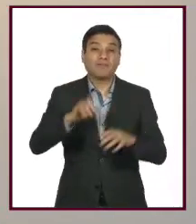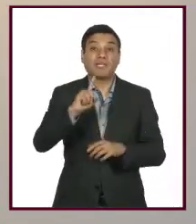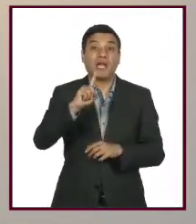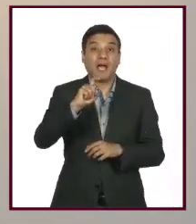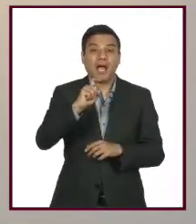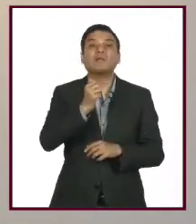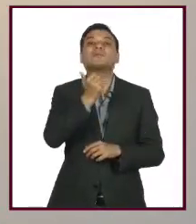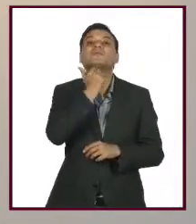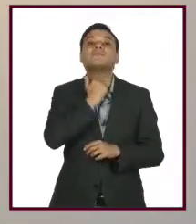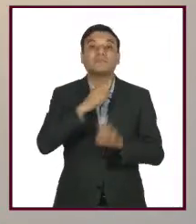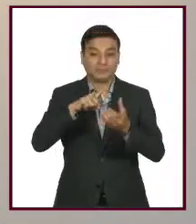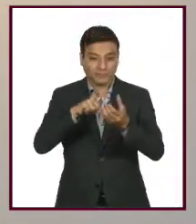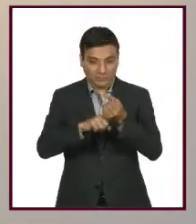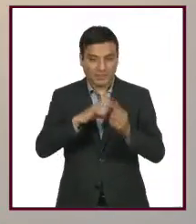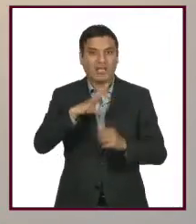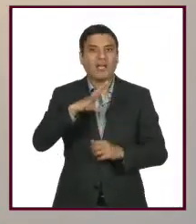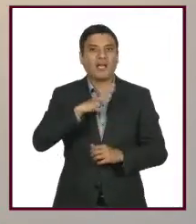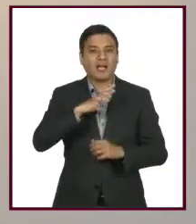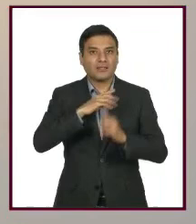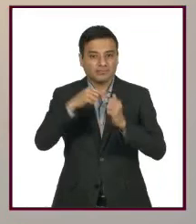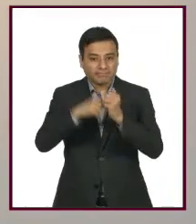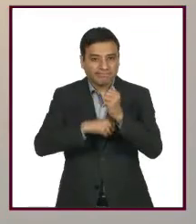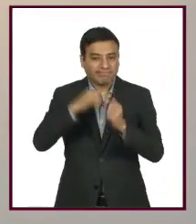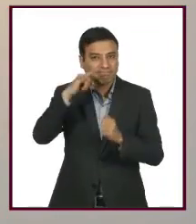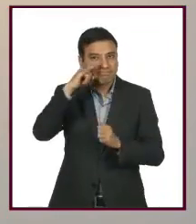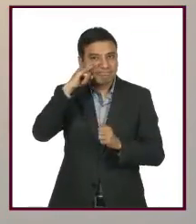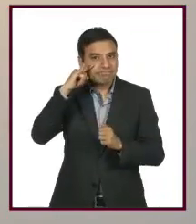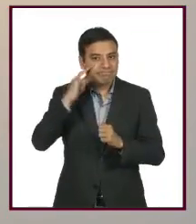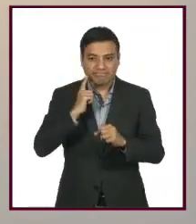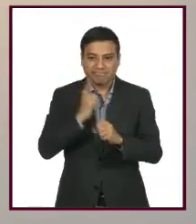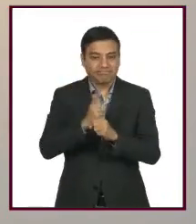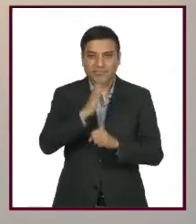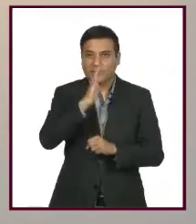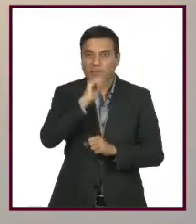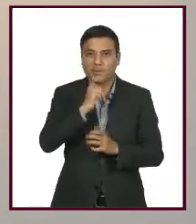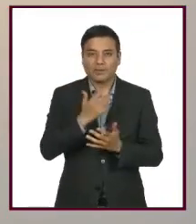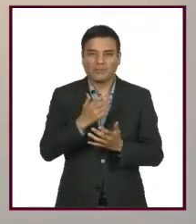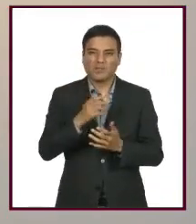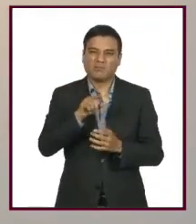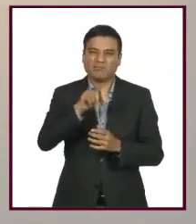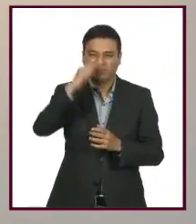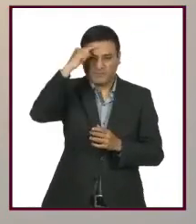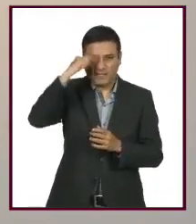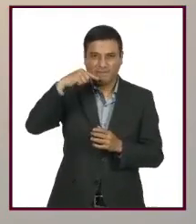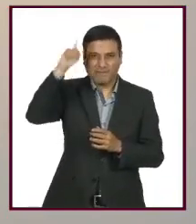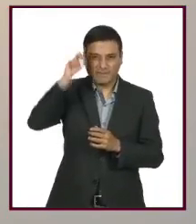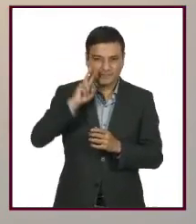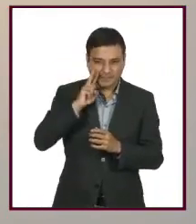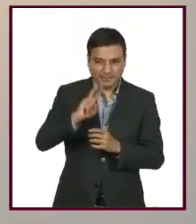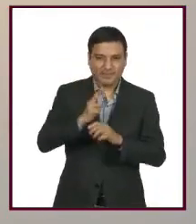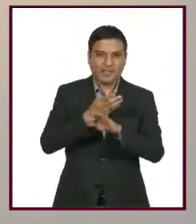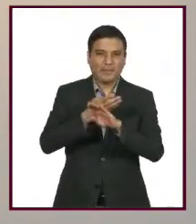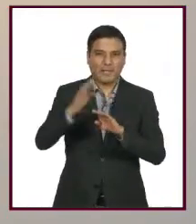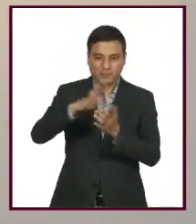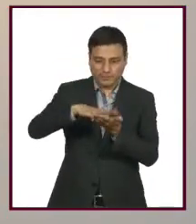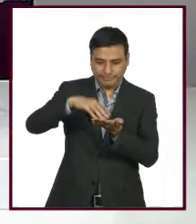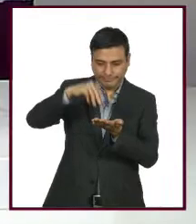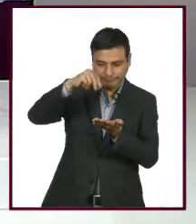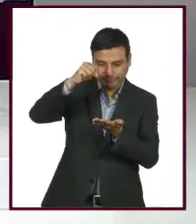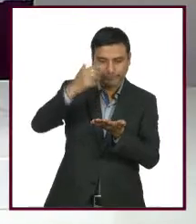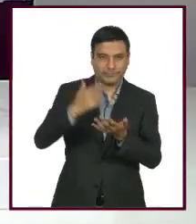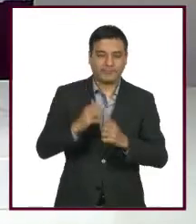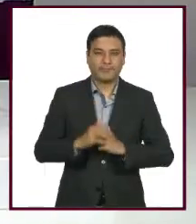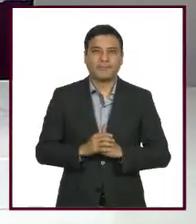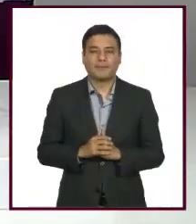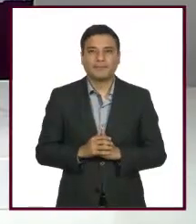líquidos. Pero generalmente lo identifican como polvo, ¿no? Un polvo blanco sin color. Muy bien.